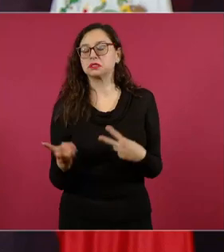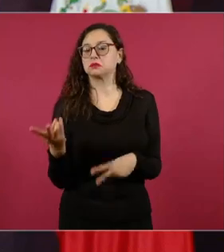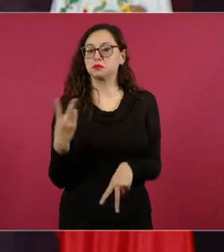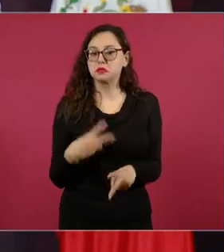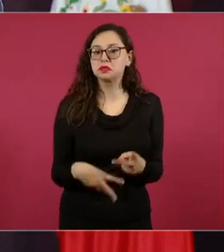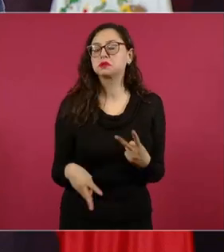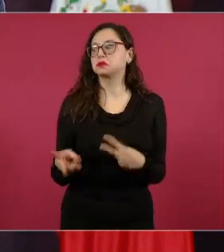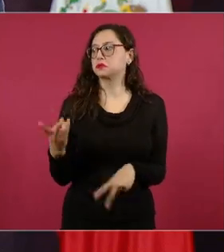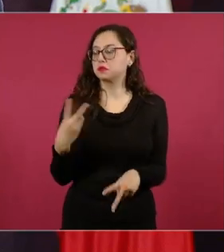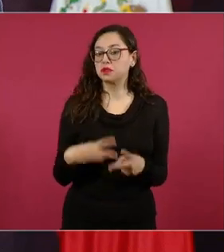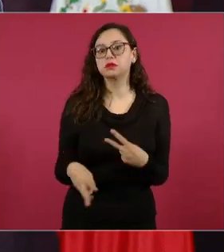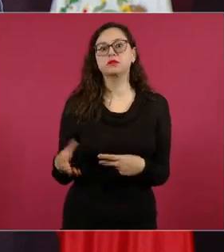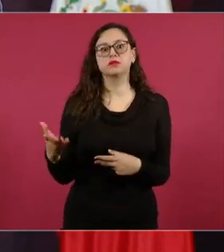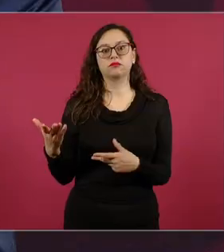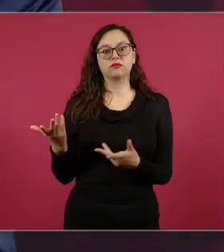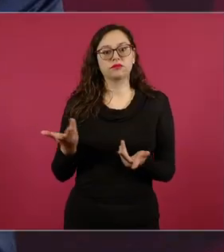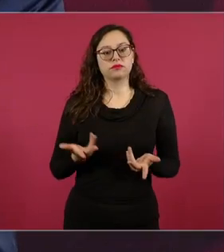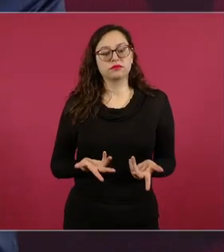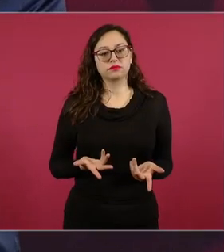Antes